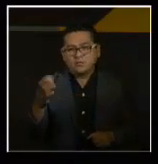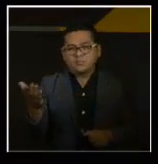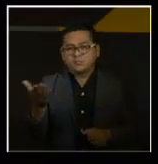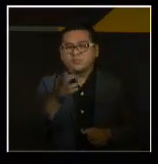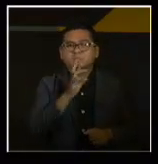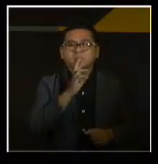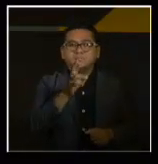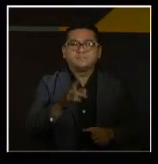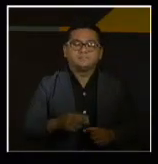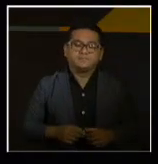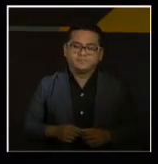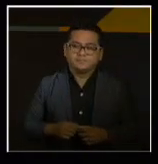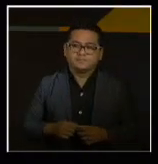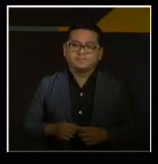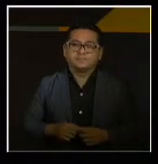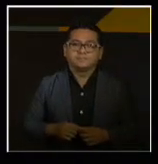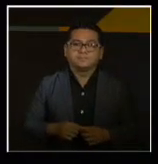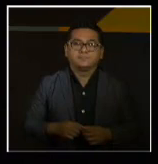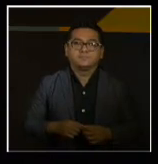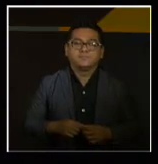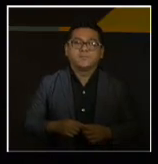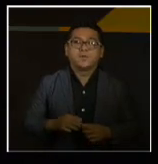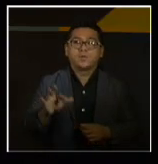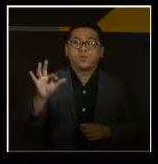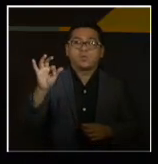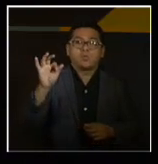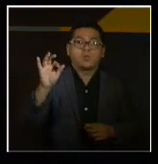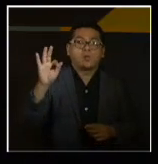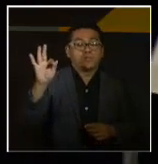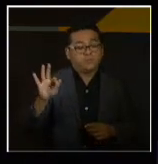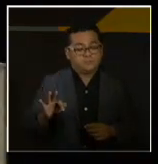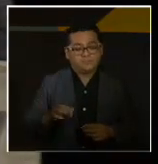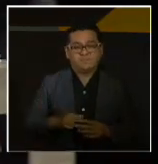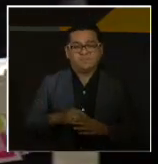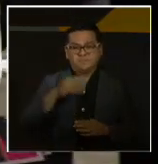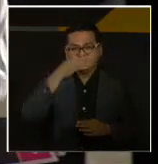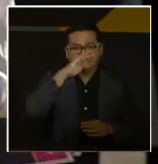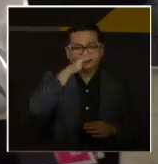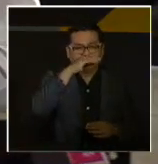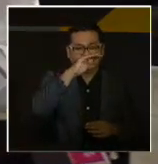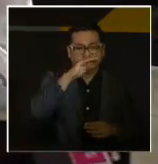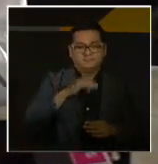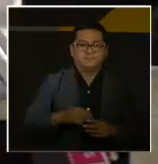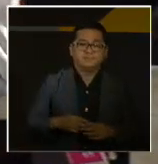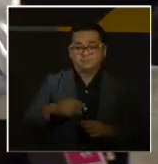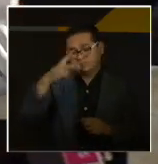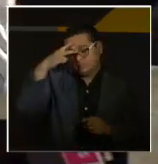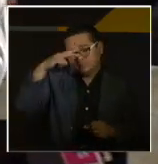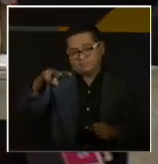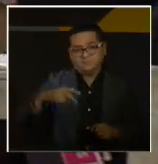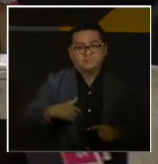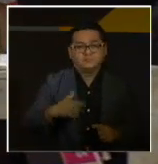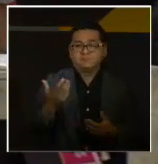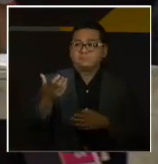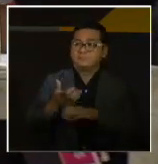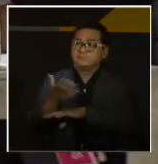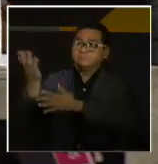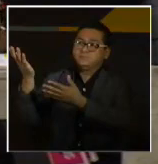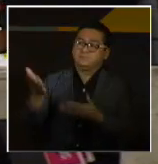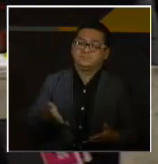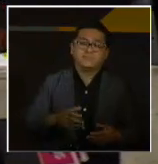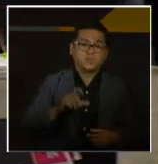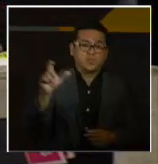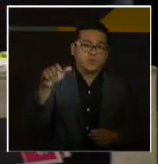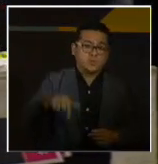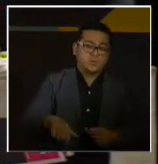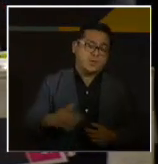usted menciona? El 40% del maíz que consumimos los mexicanos se trae de Estados Unidos